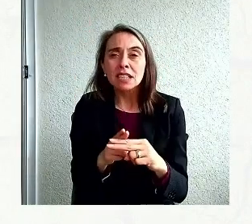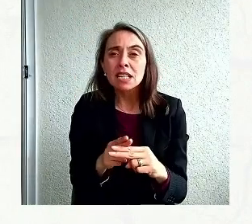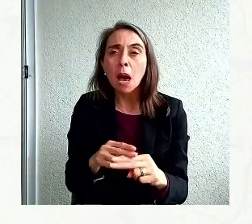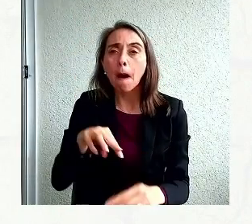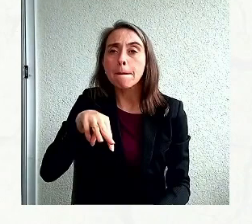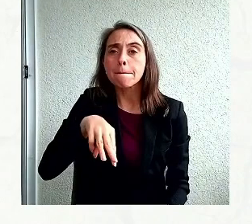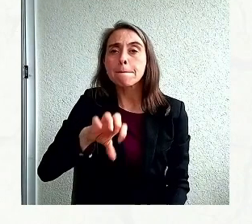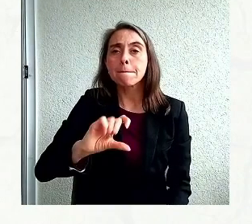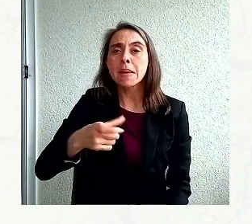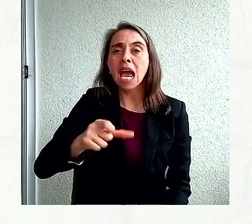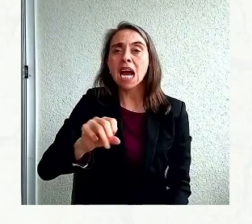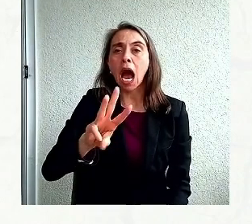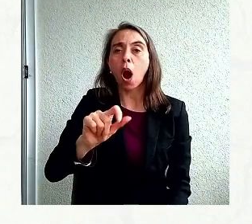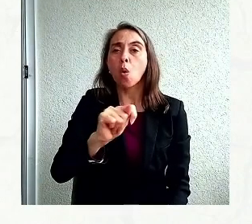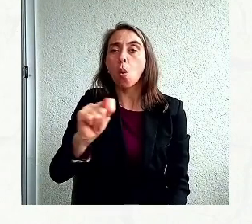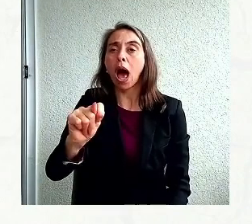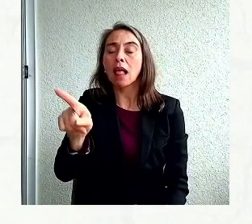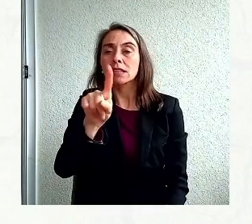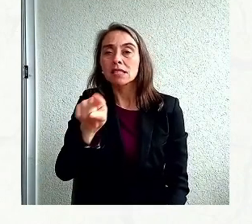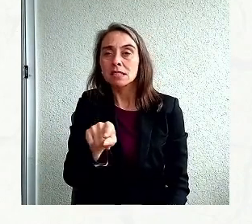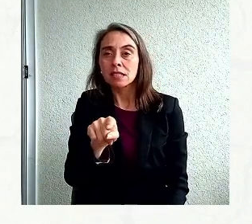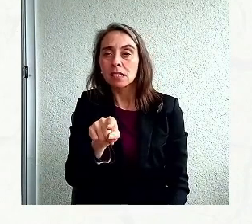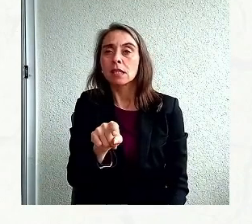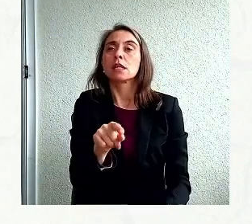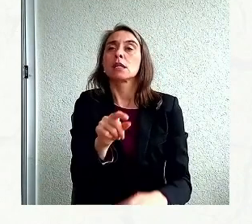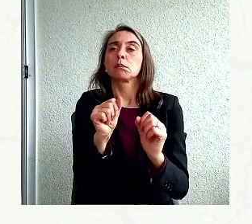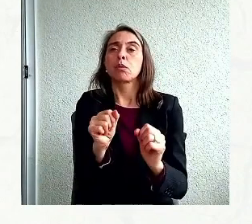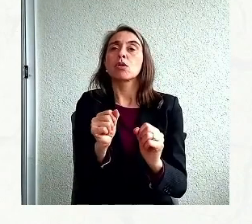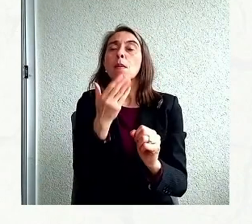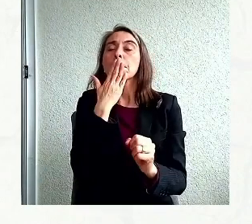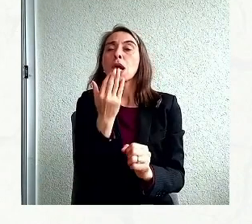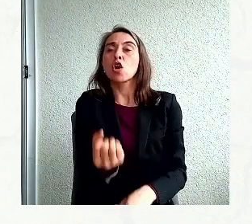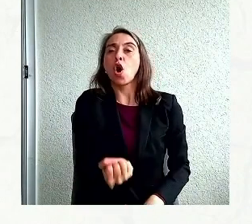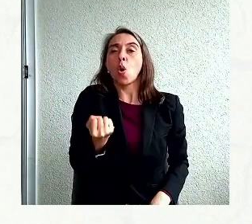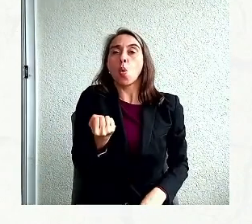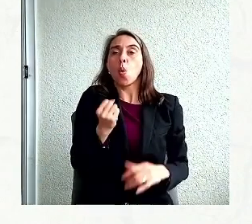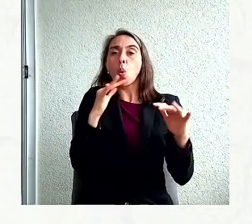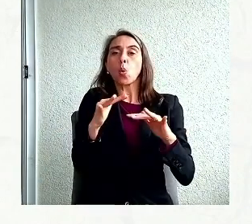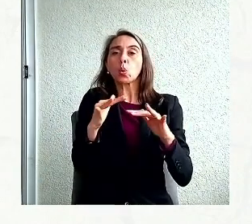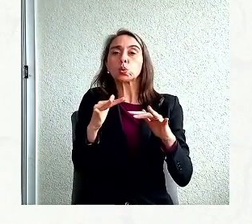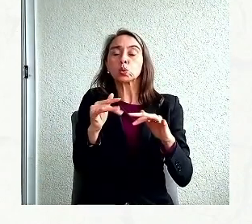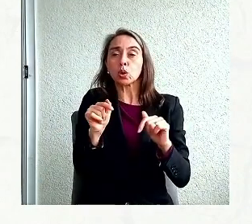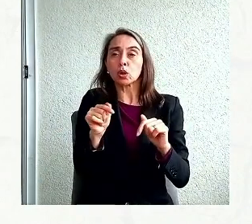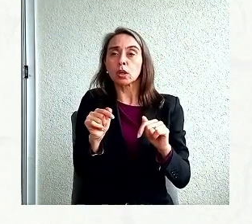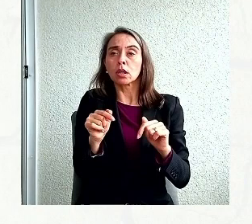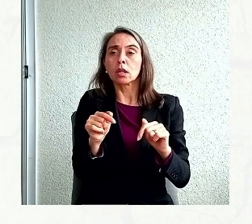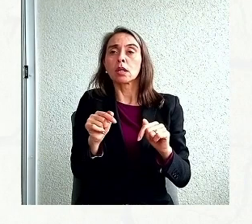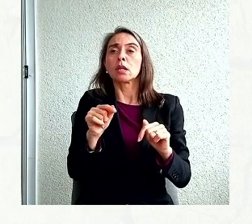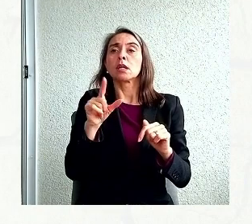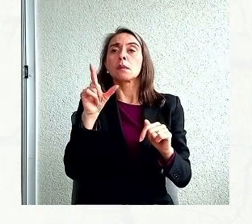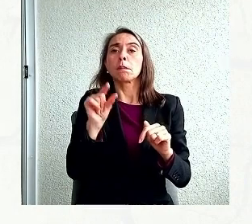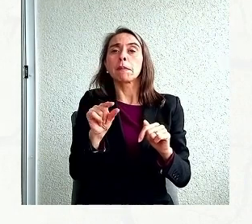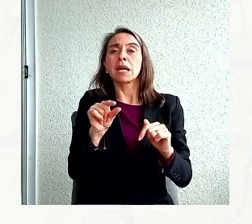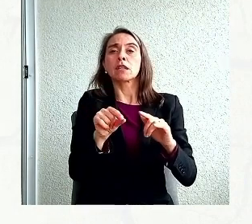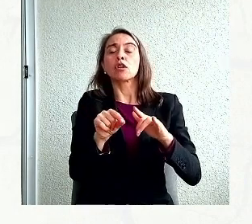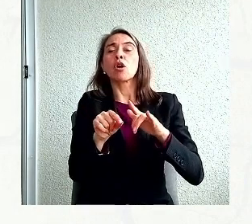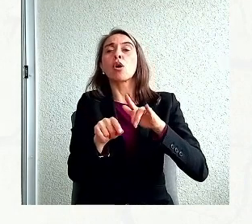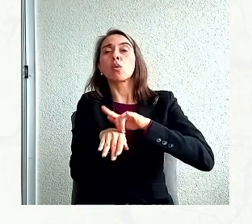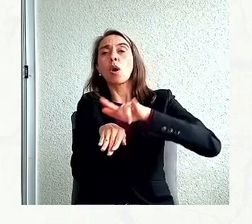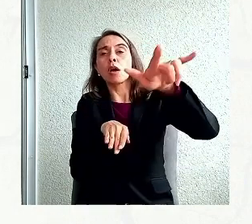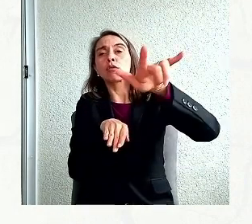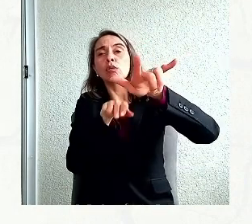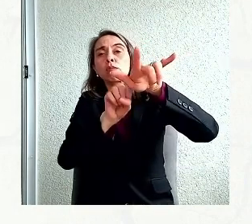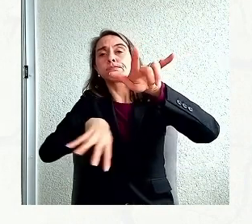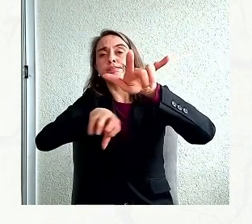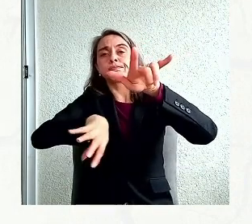para incrementar, así podemos incrementar la eficiencia y reducir las millas viajadas. Para